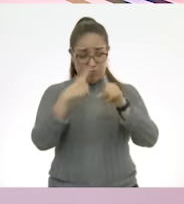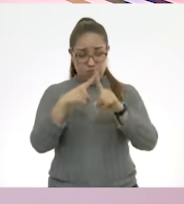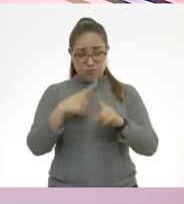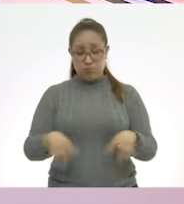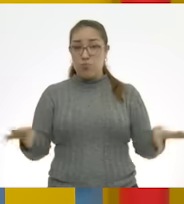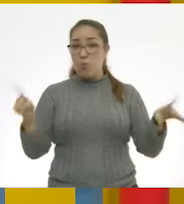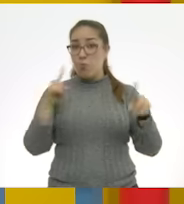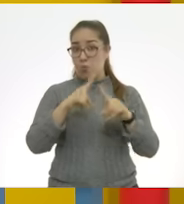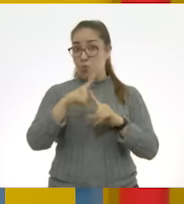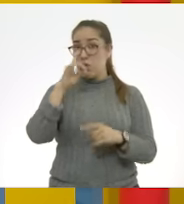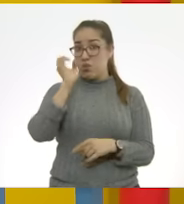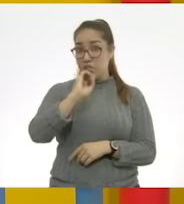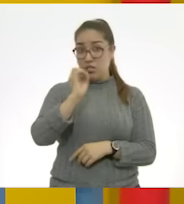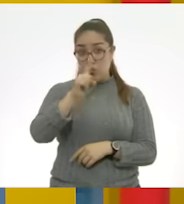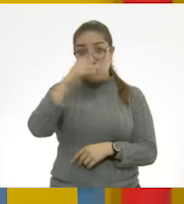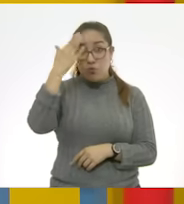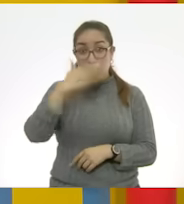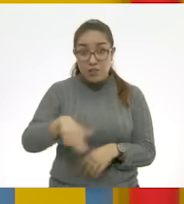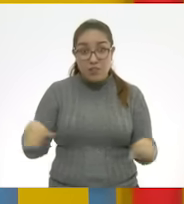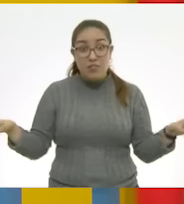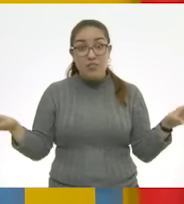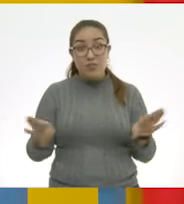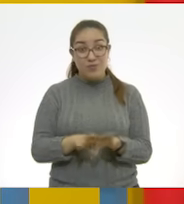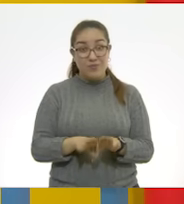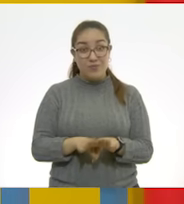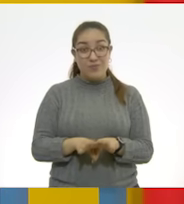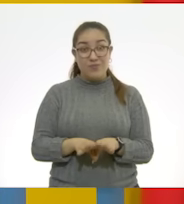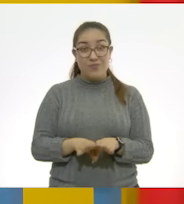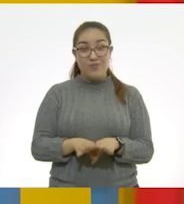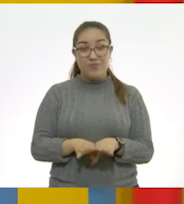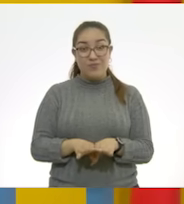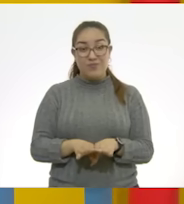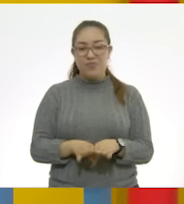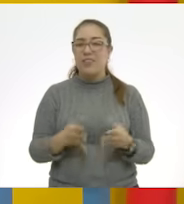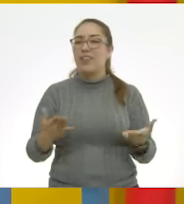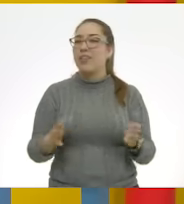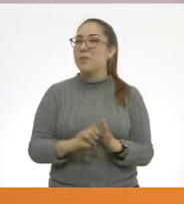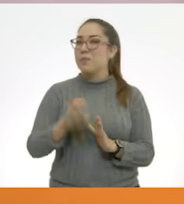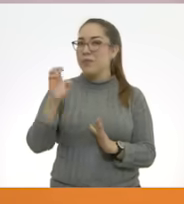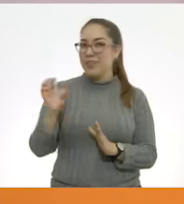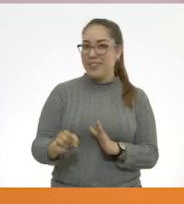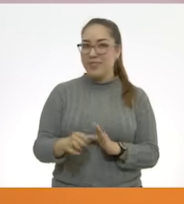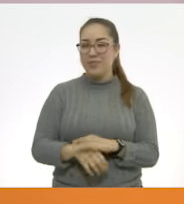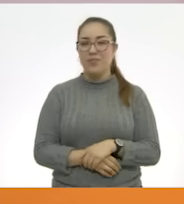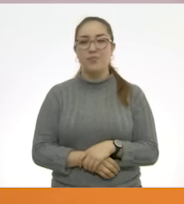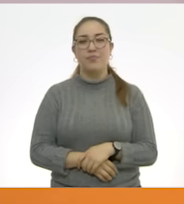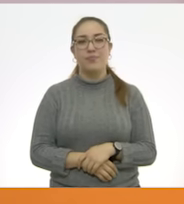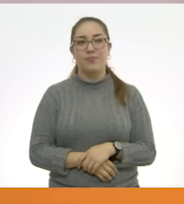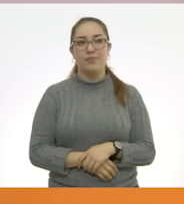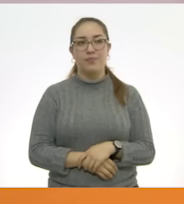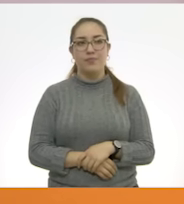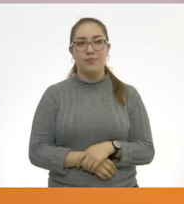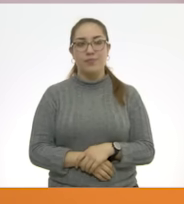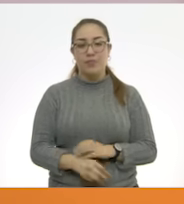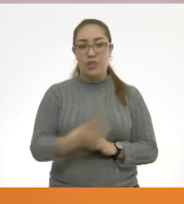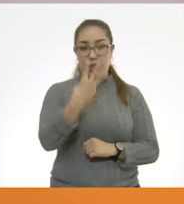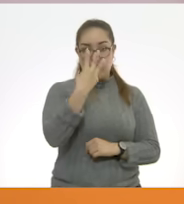casa, ¿alguna vez han multiplicado el 0? Por ejemplo, 3 por